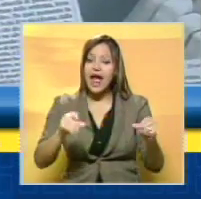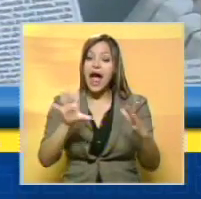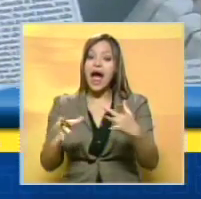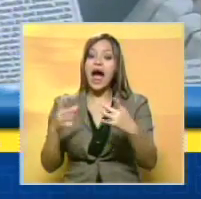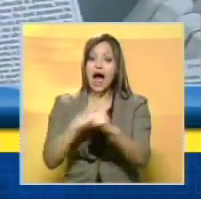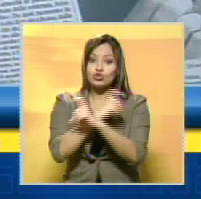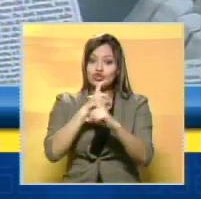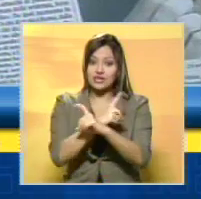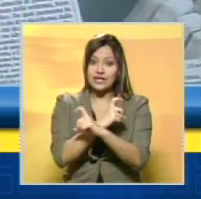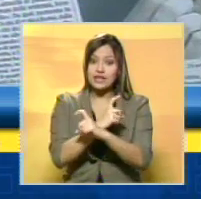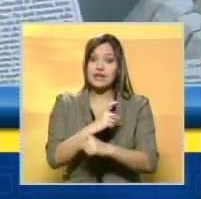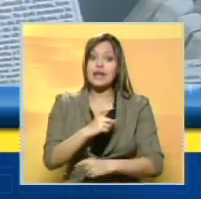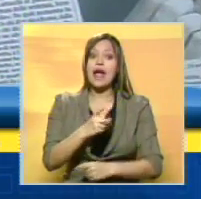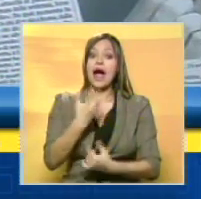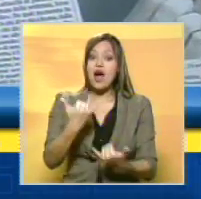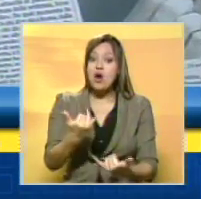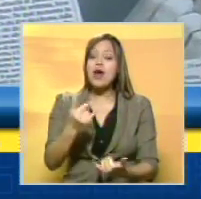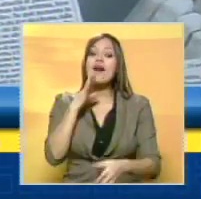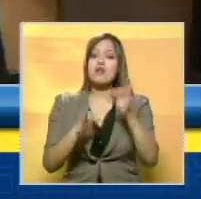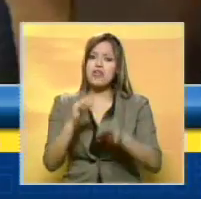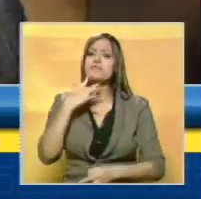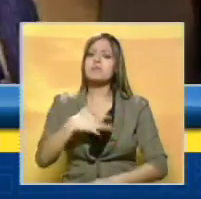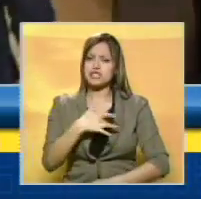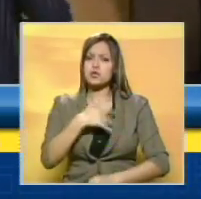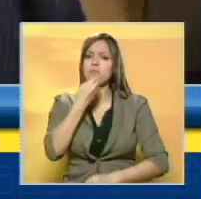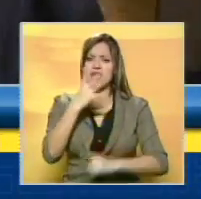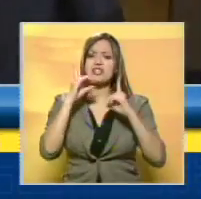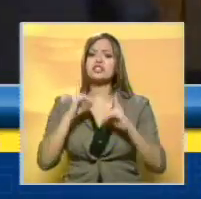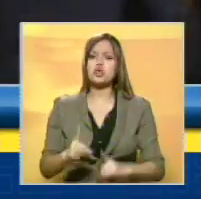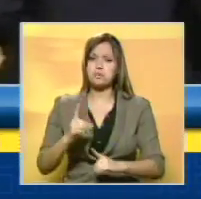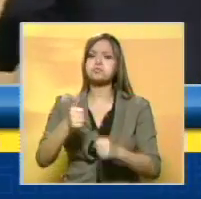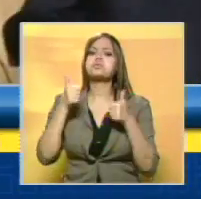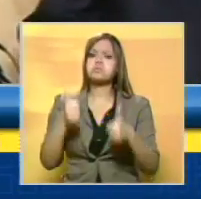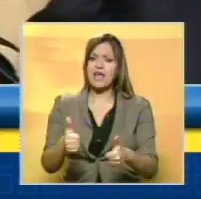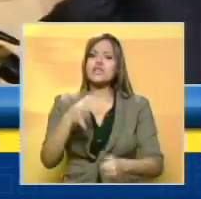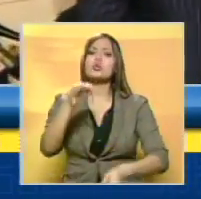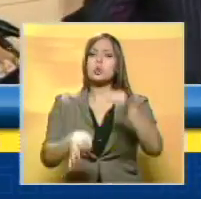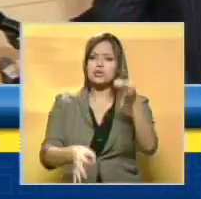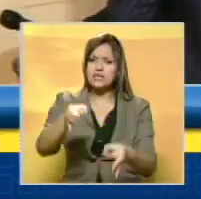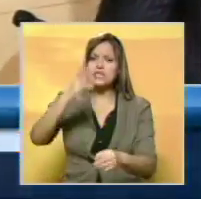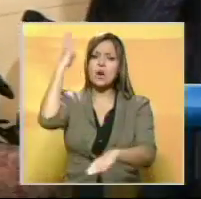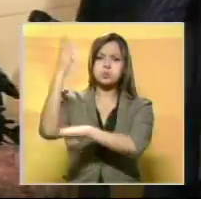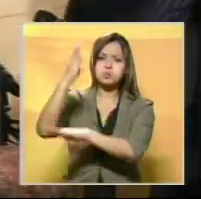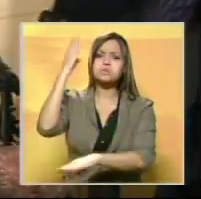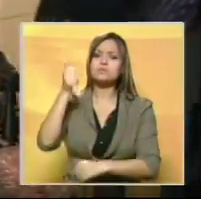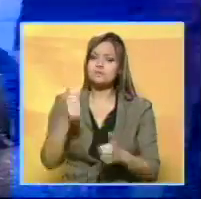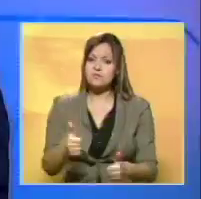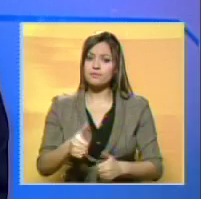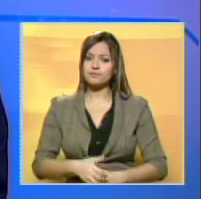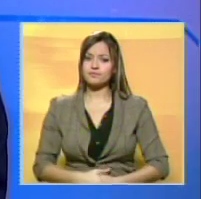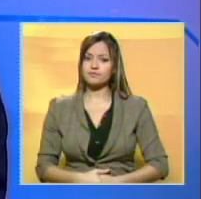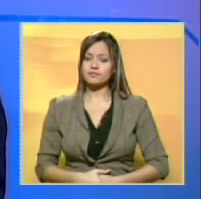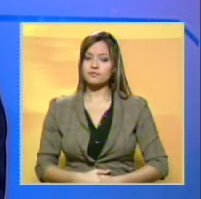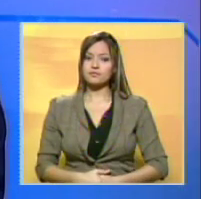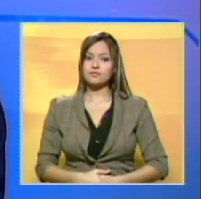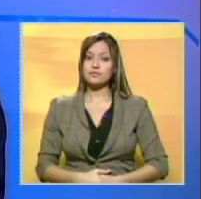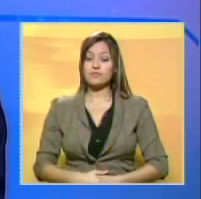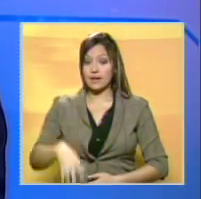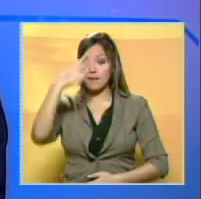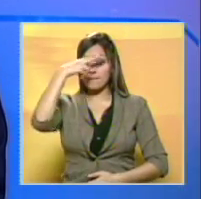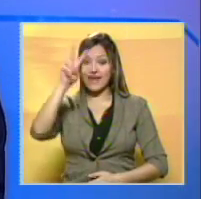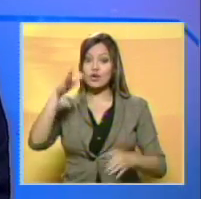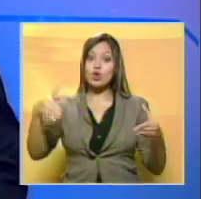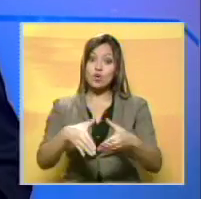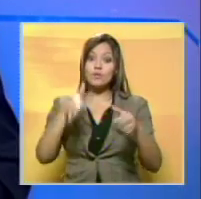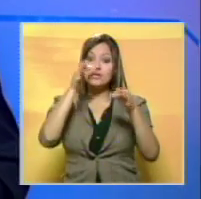familia Kercher dijo que estaba satisfecho con el veredicto y que se había hecho justicia por Meredith. En México, fuerzas